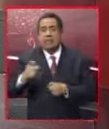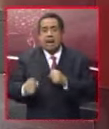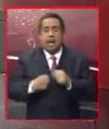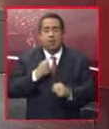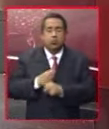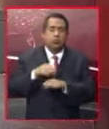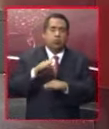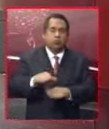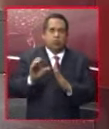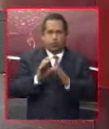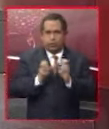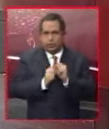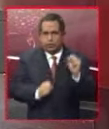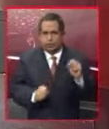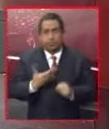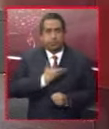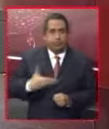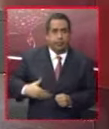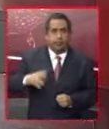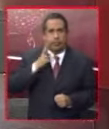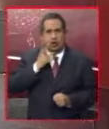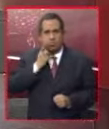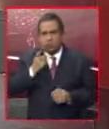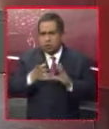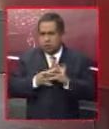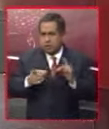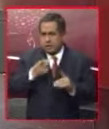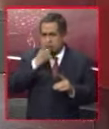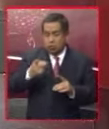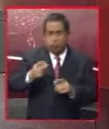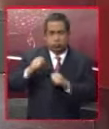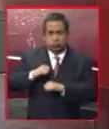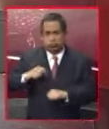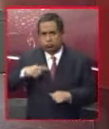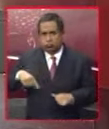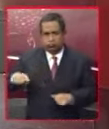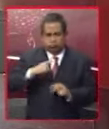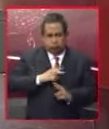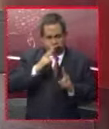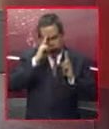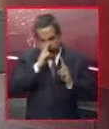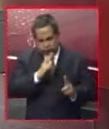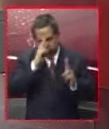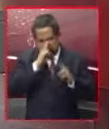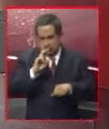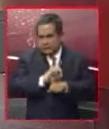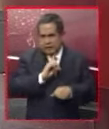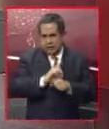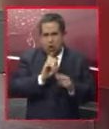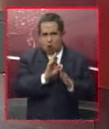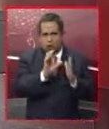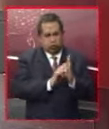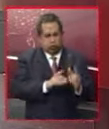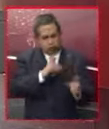presidente de la mesa directiva de la Cámara de Diputados señaló que como legisladores honran todos los días la Constitución en el